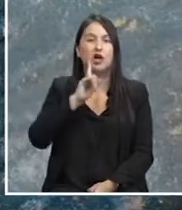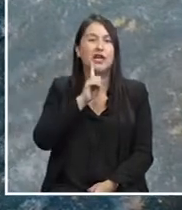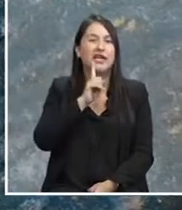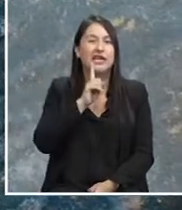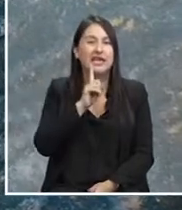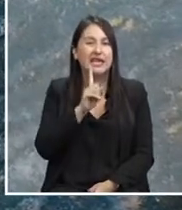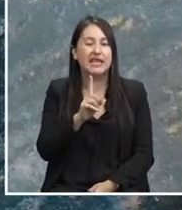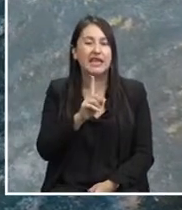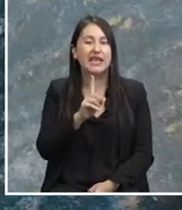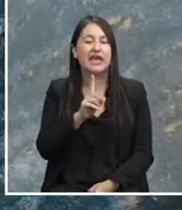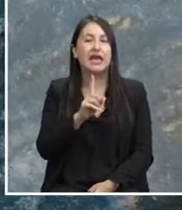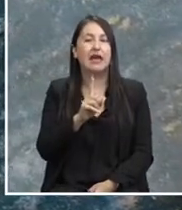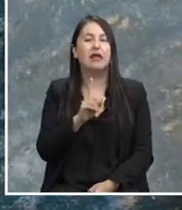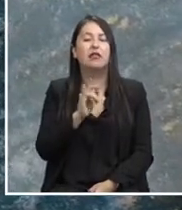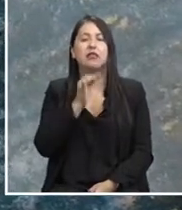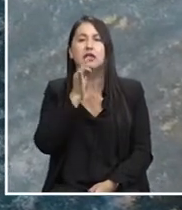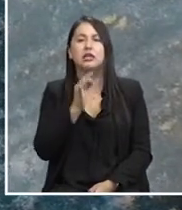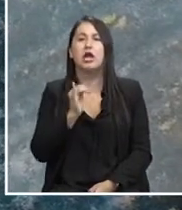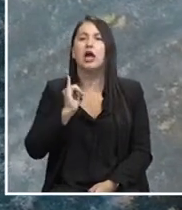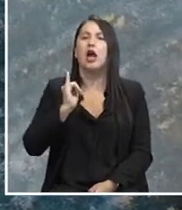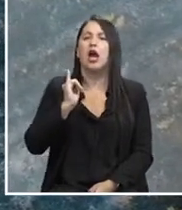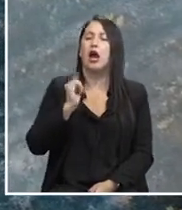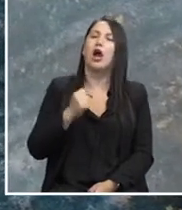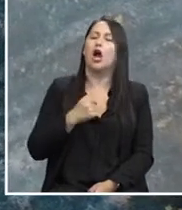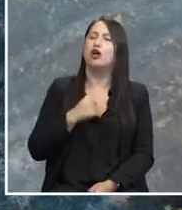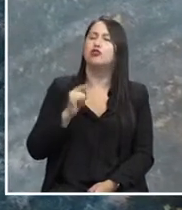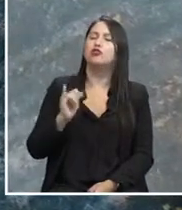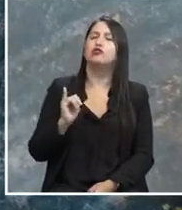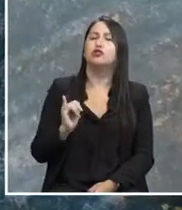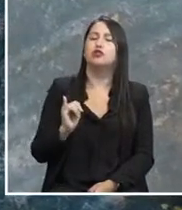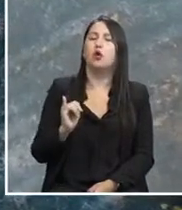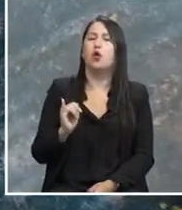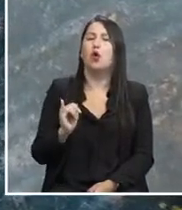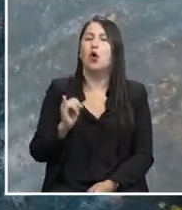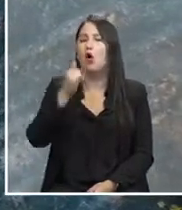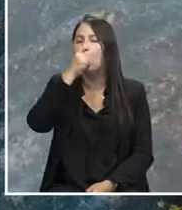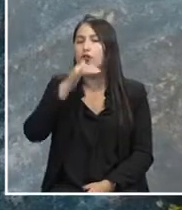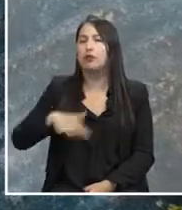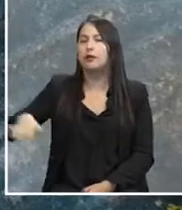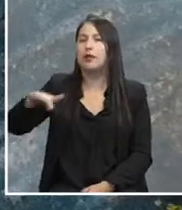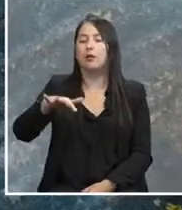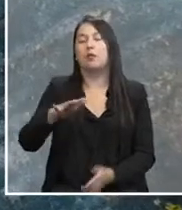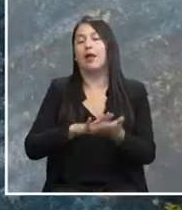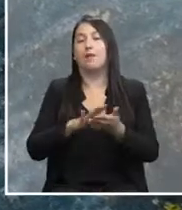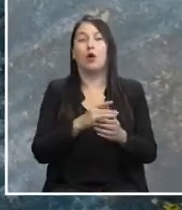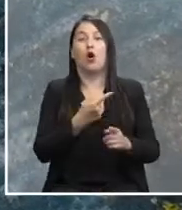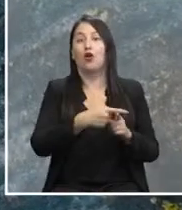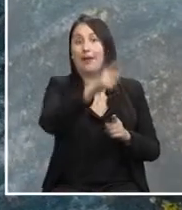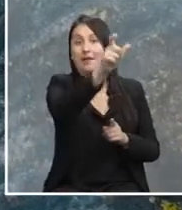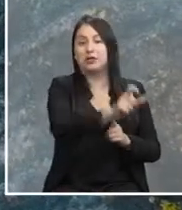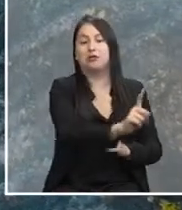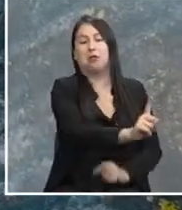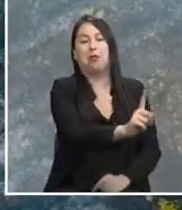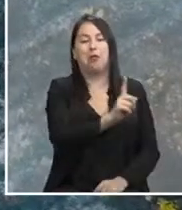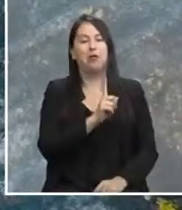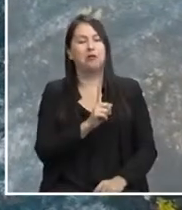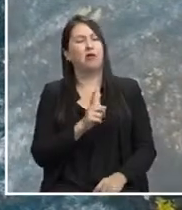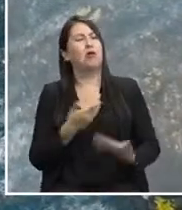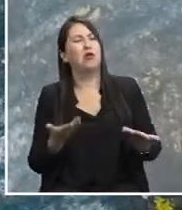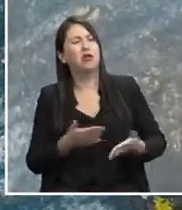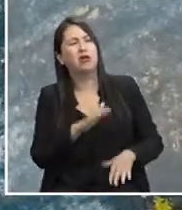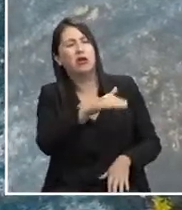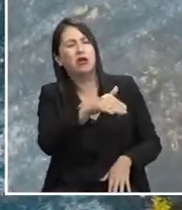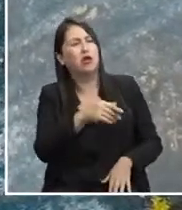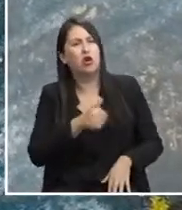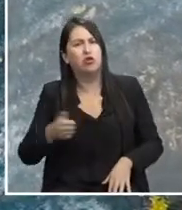la legitimidad al contaminar?, ¿cierto? Por ejemplo, puede llegar otra persona y decirme, oye, en verdad, todos tenemos el